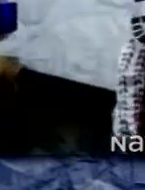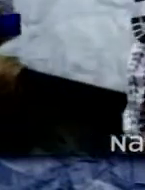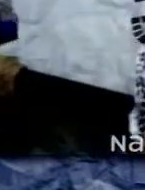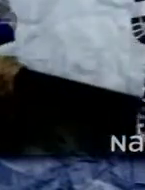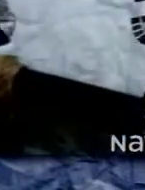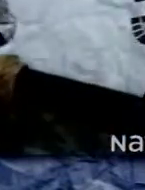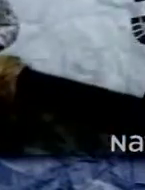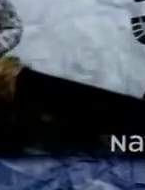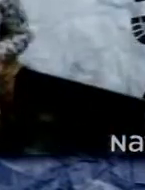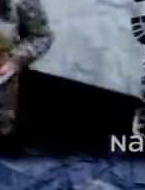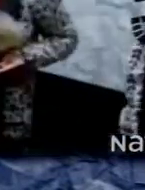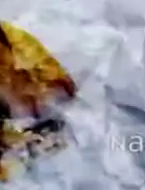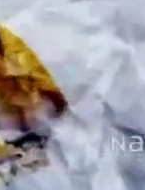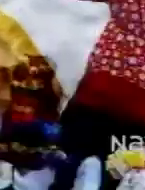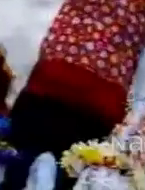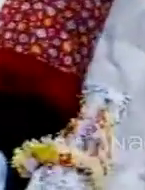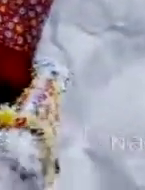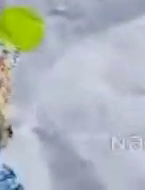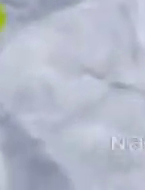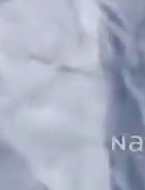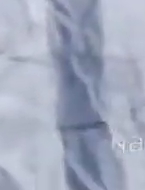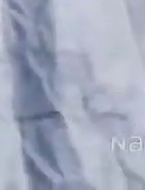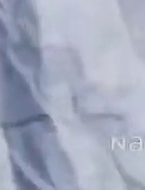Vale. Perdona, ¿eh?